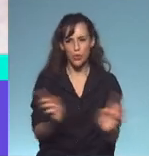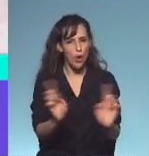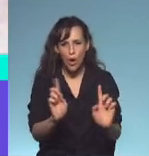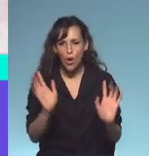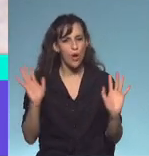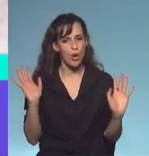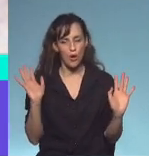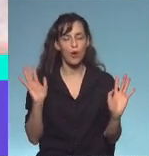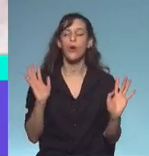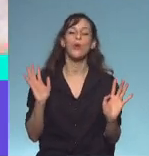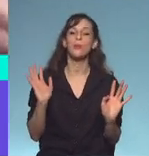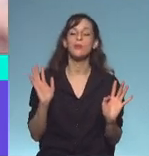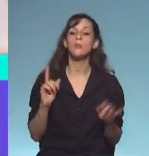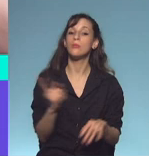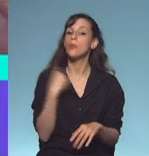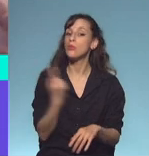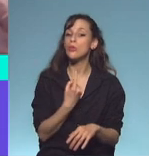acá estamos hablando justamente